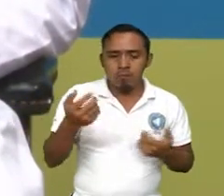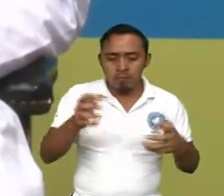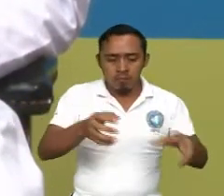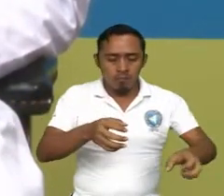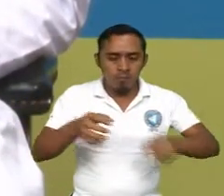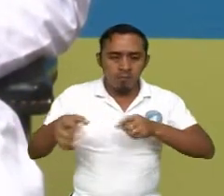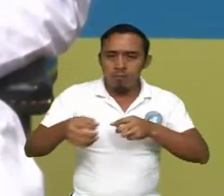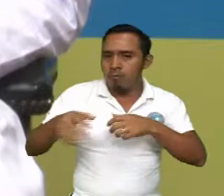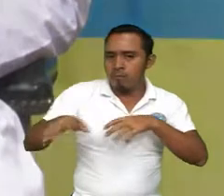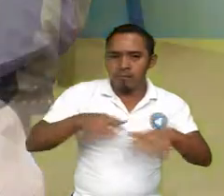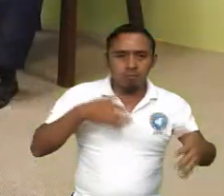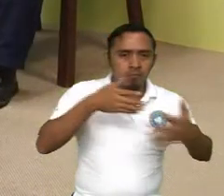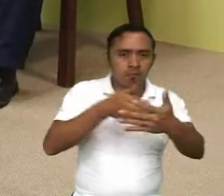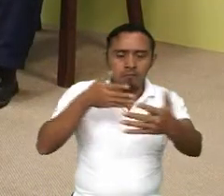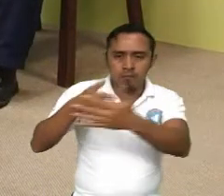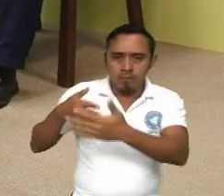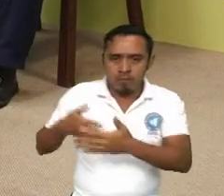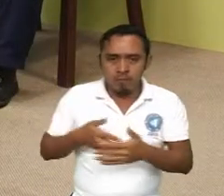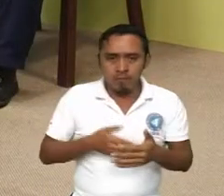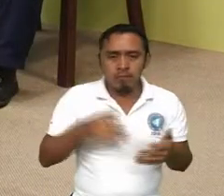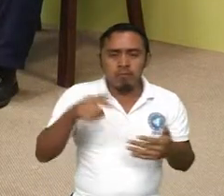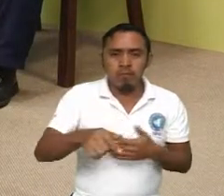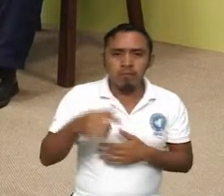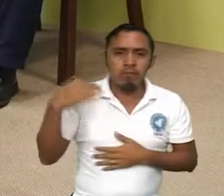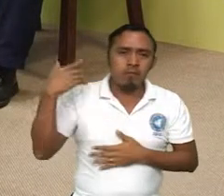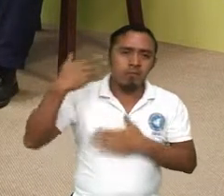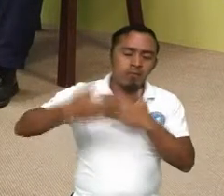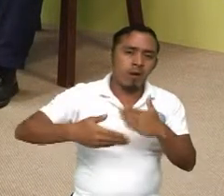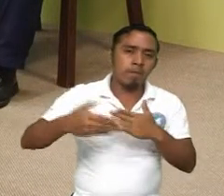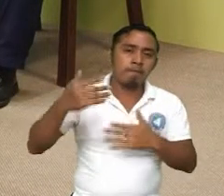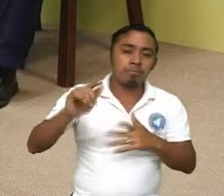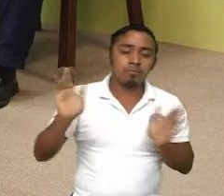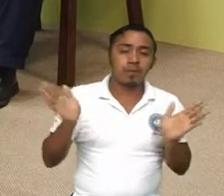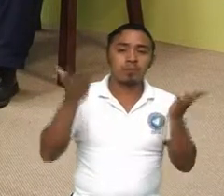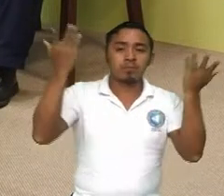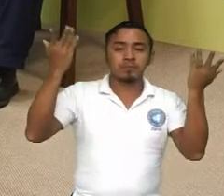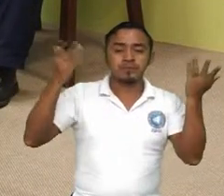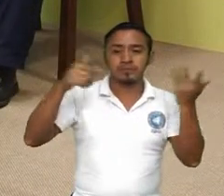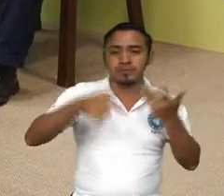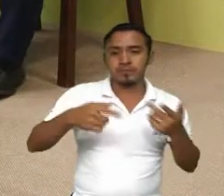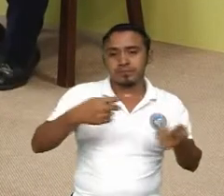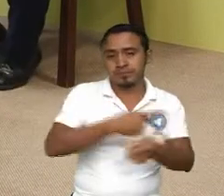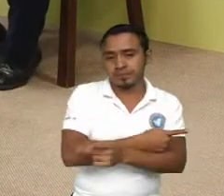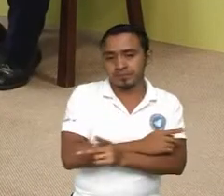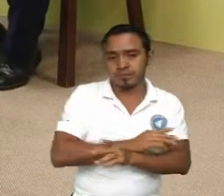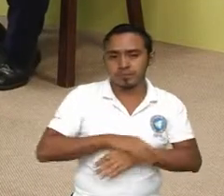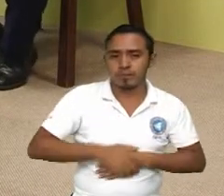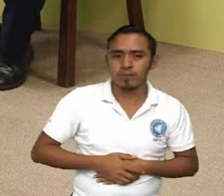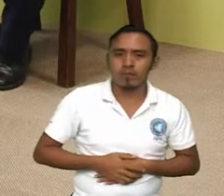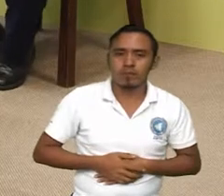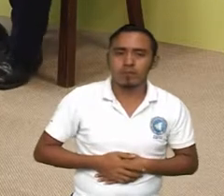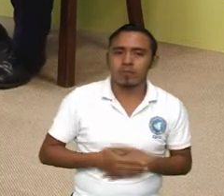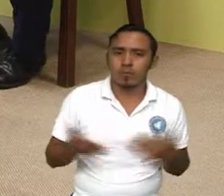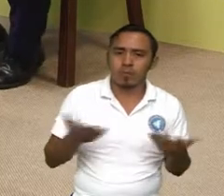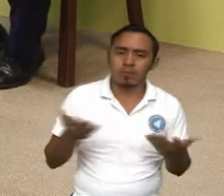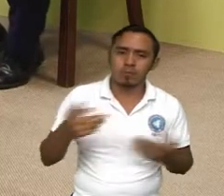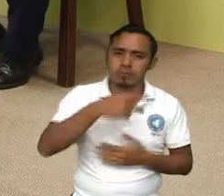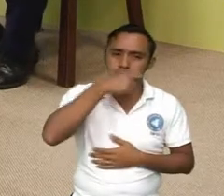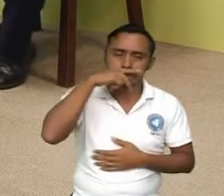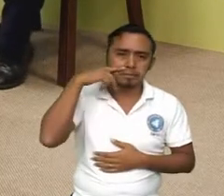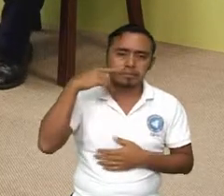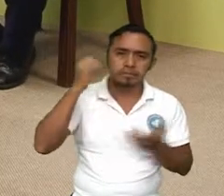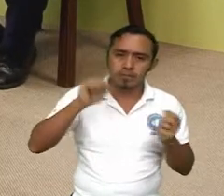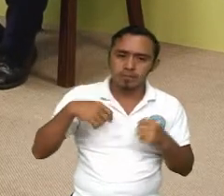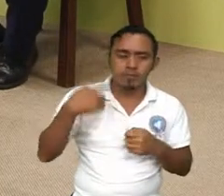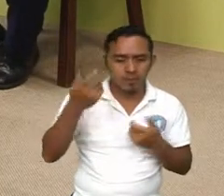generar limitaciones y que está el futuro cuando ya sea mayor va a ser como los padres pueden ponerle atención en